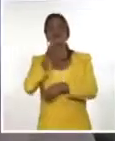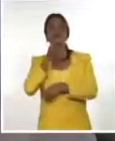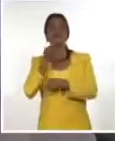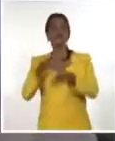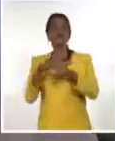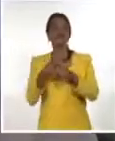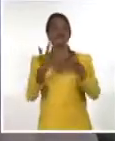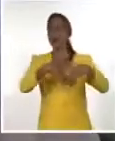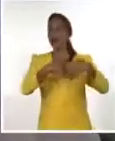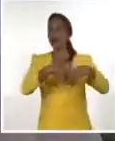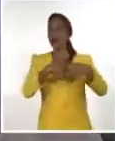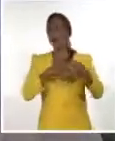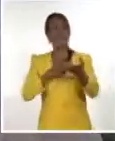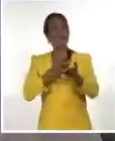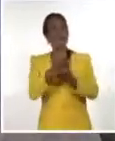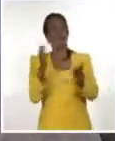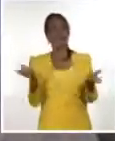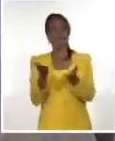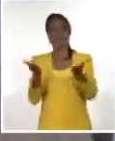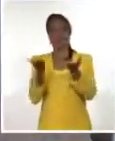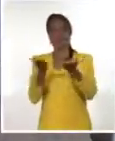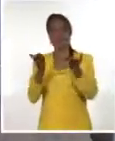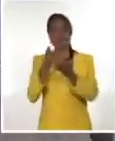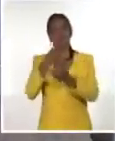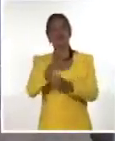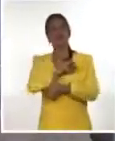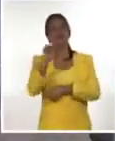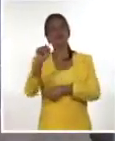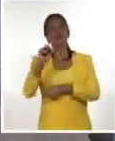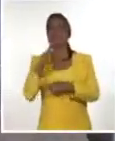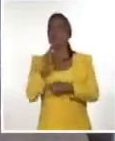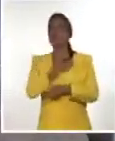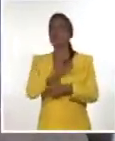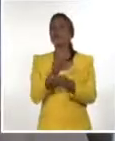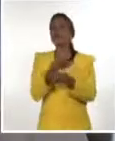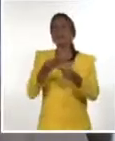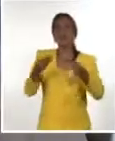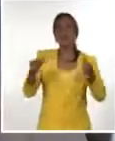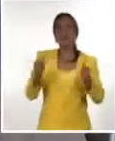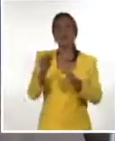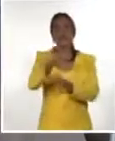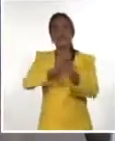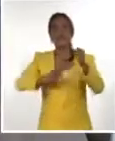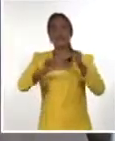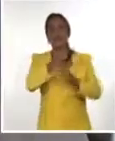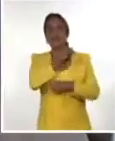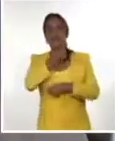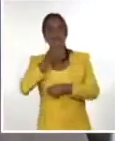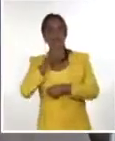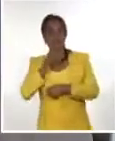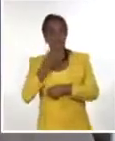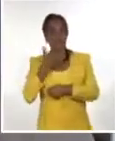refinería mantenga su nivel productivo, lograr refinar todo el aceite para así envasar y cumplir con todas